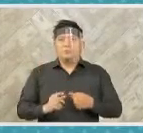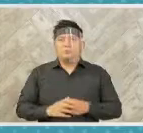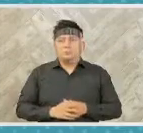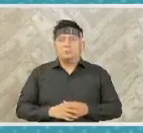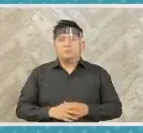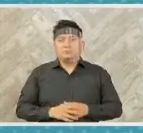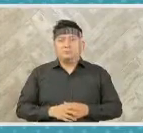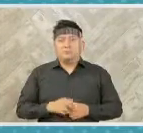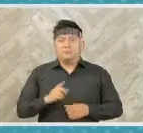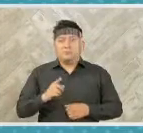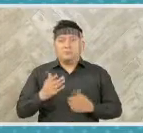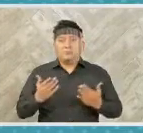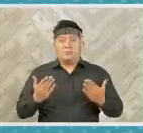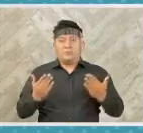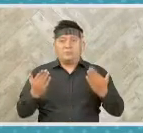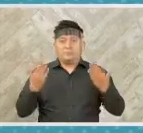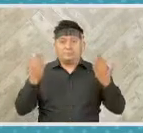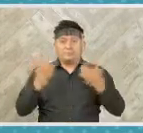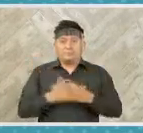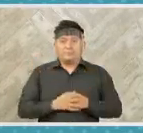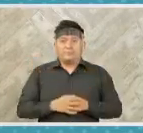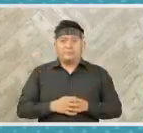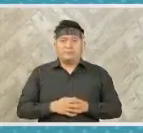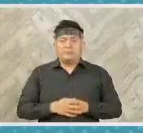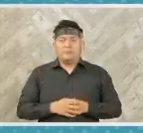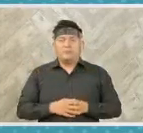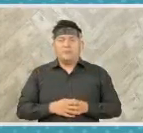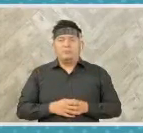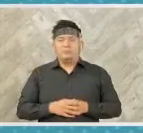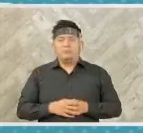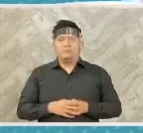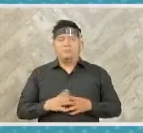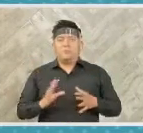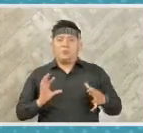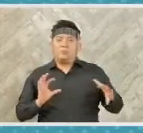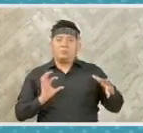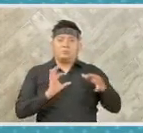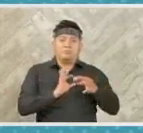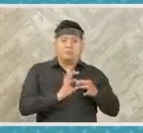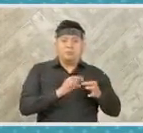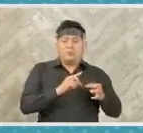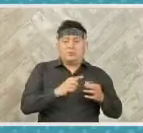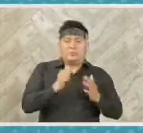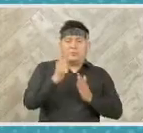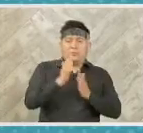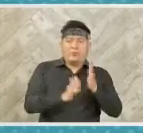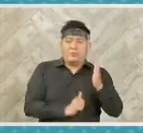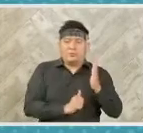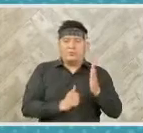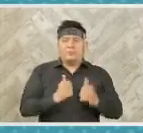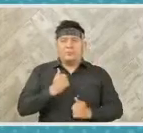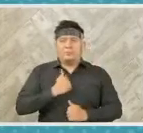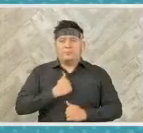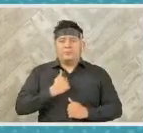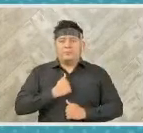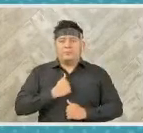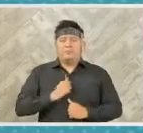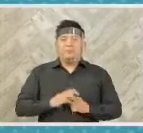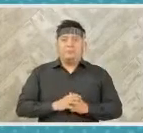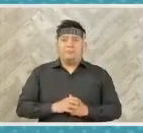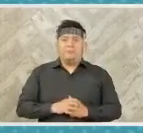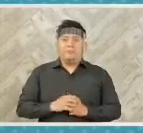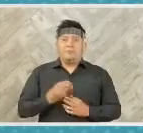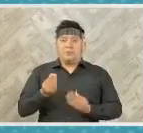Estas, a su vez, están integradas por componentes, quienes también incluyen diversos programas con sus propios indicadores para